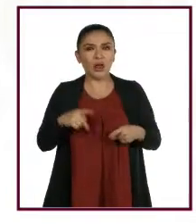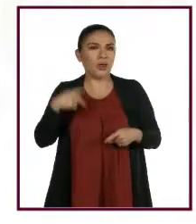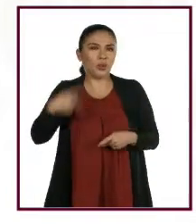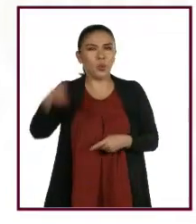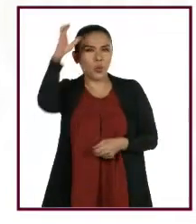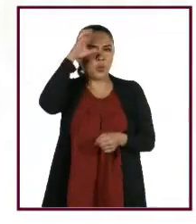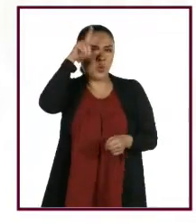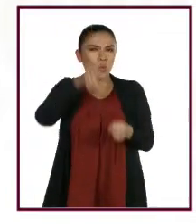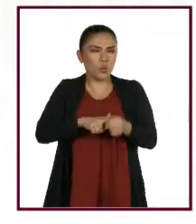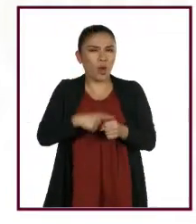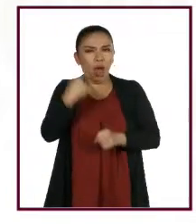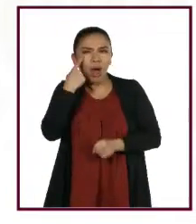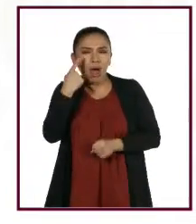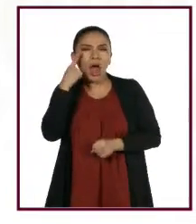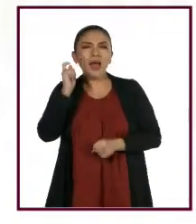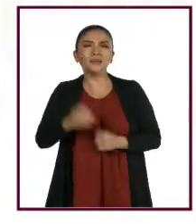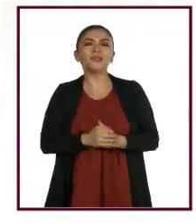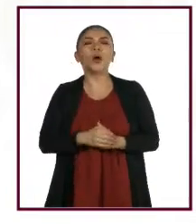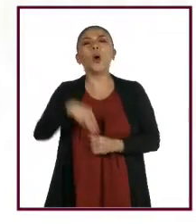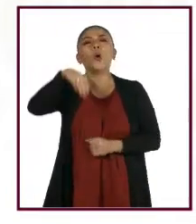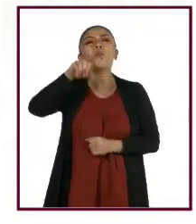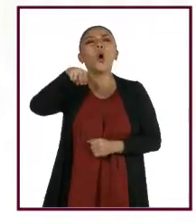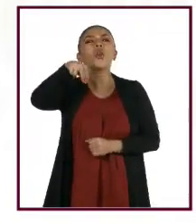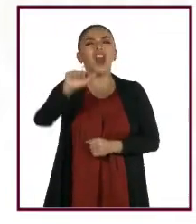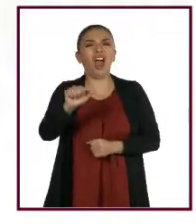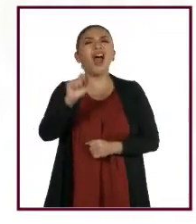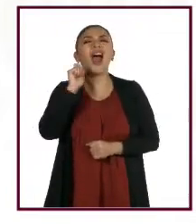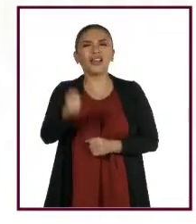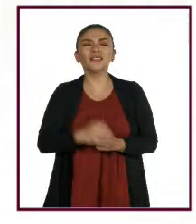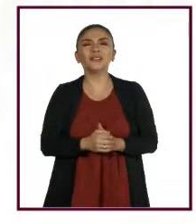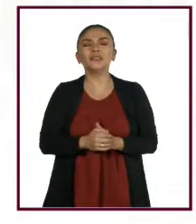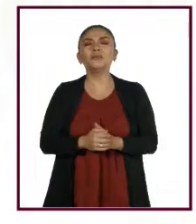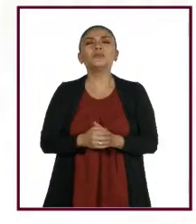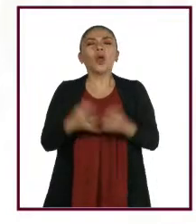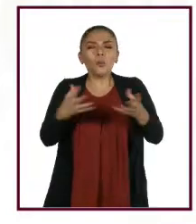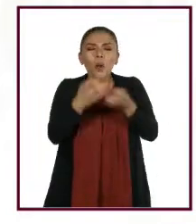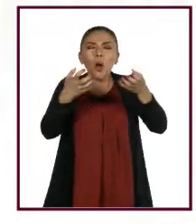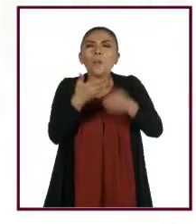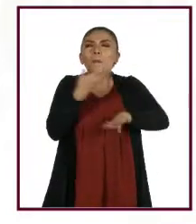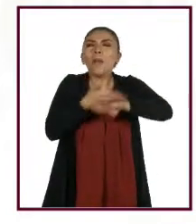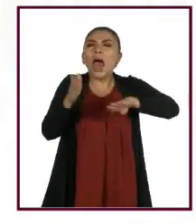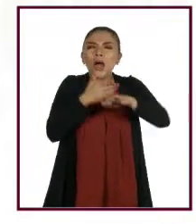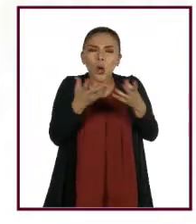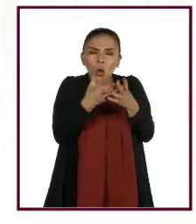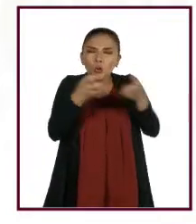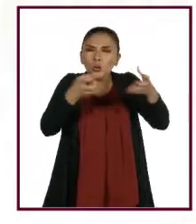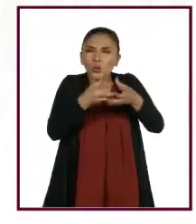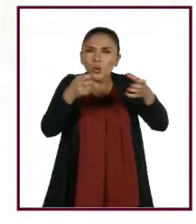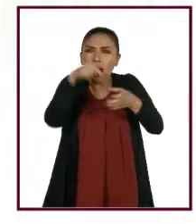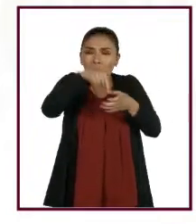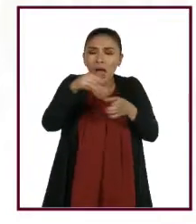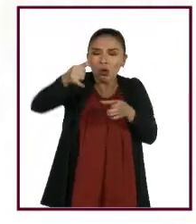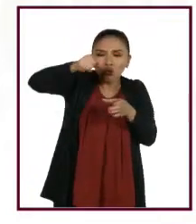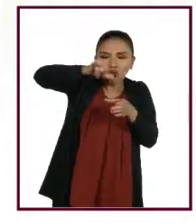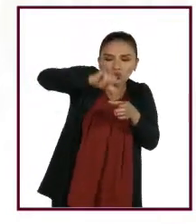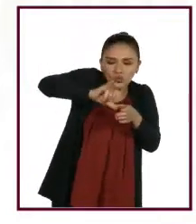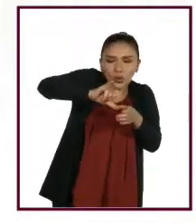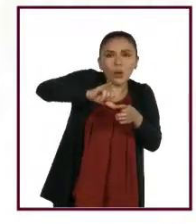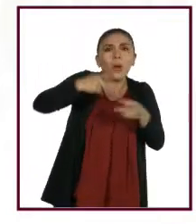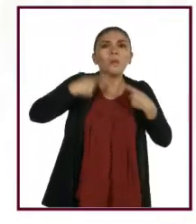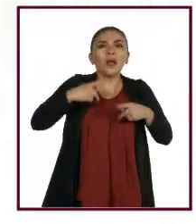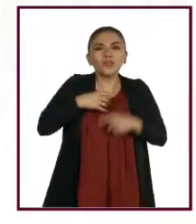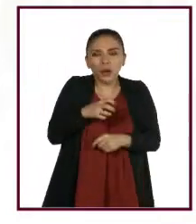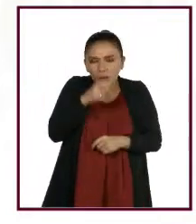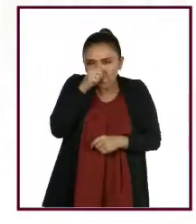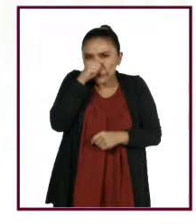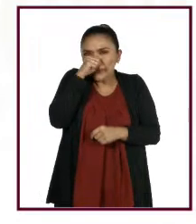cultura popular, pues es la famosa mona. La mona es un pedazo de estopa en la cual se inhala el solvente a